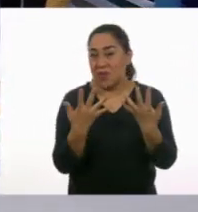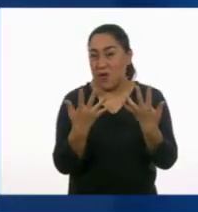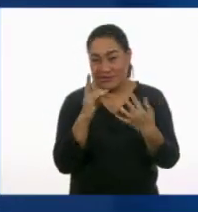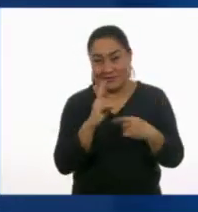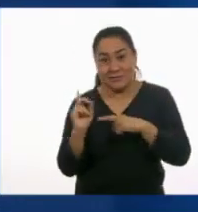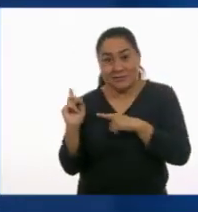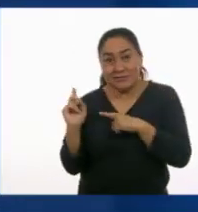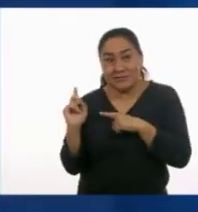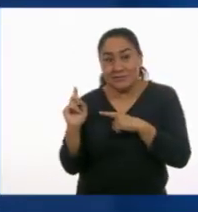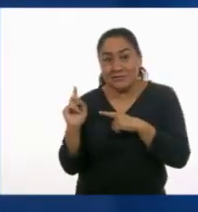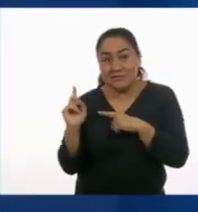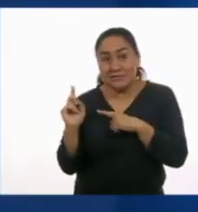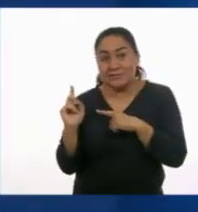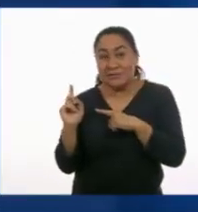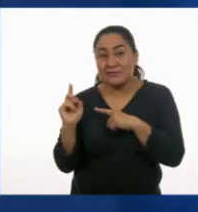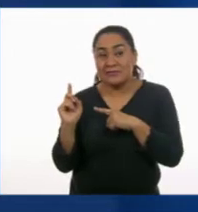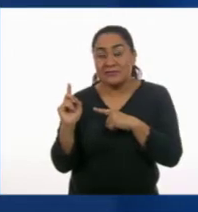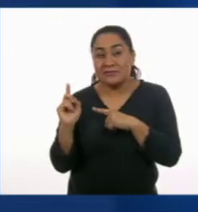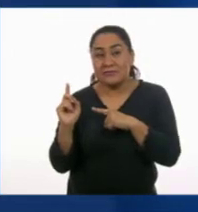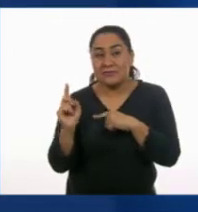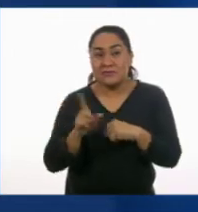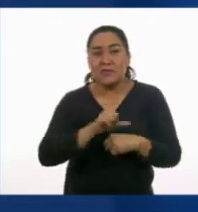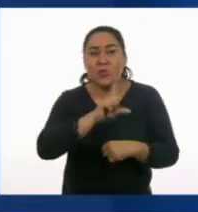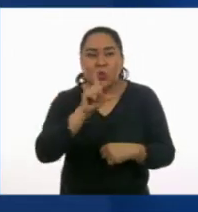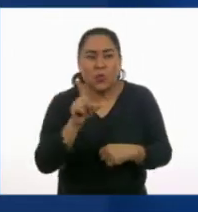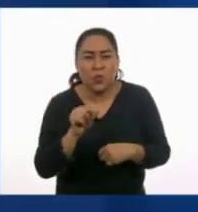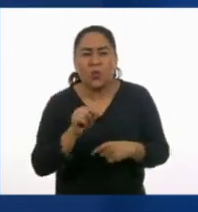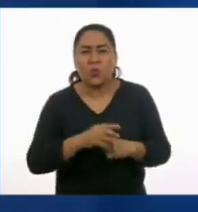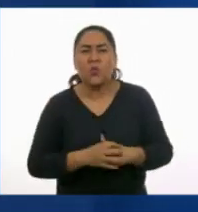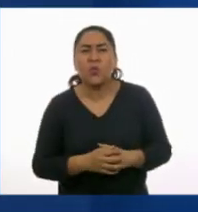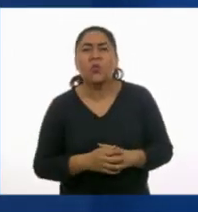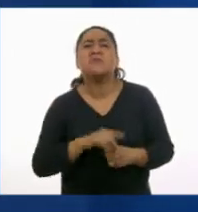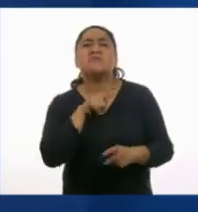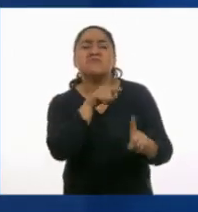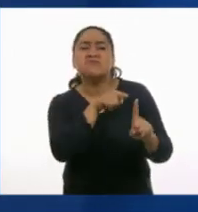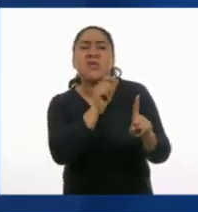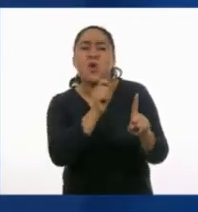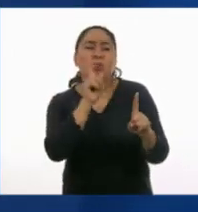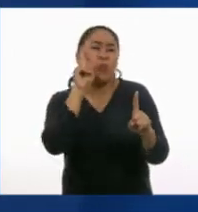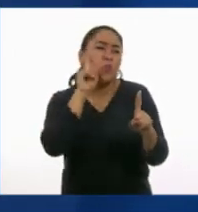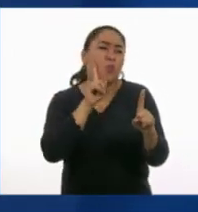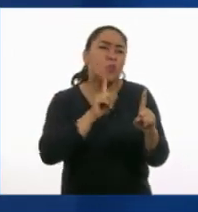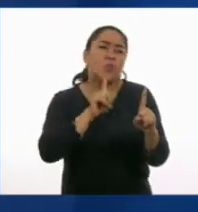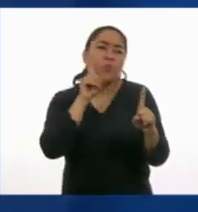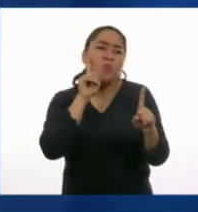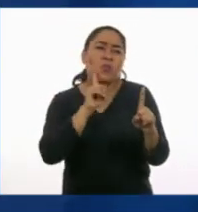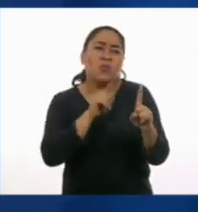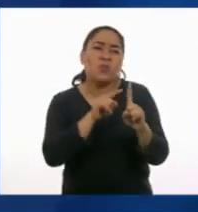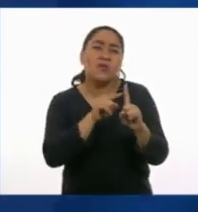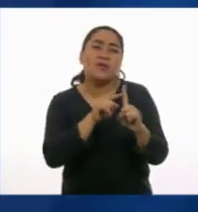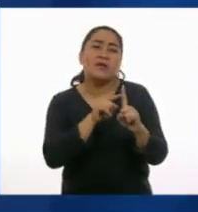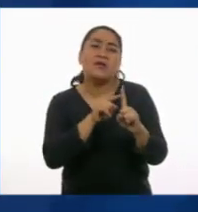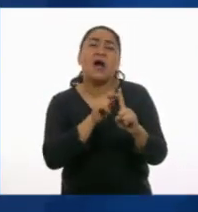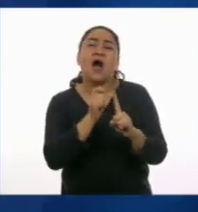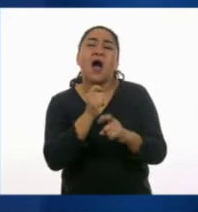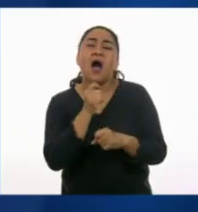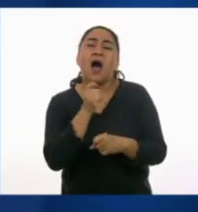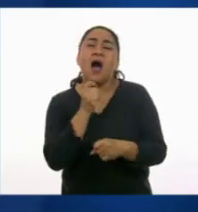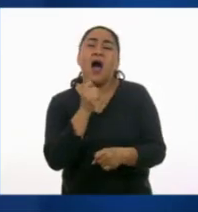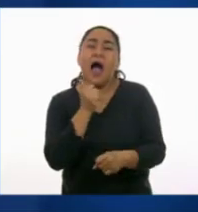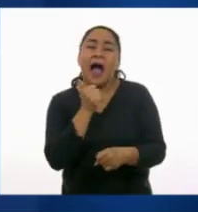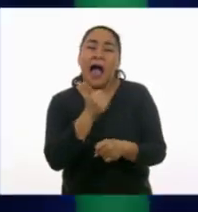¡Ay! Sí, entonces, pues es una mujer que era mi